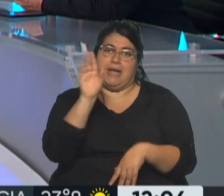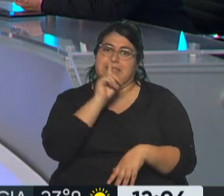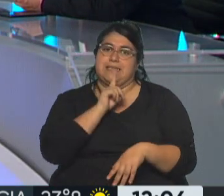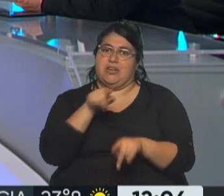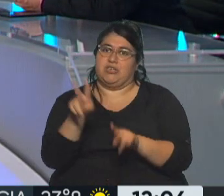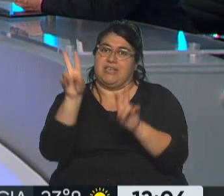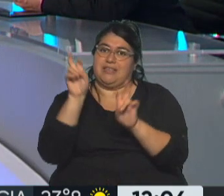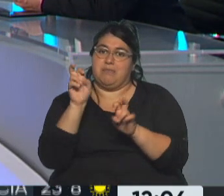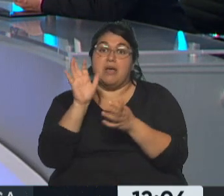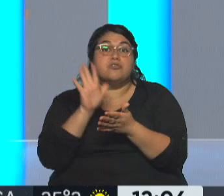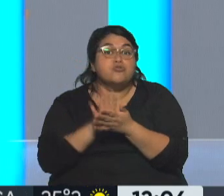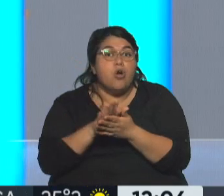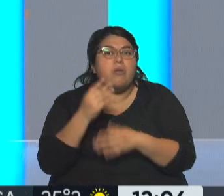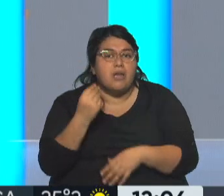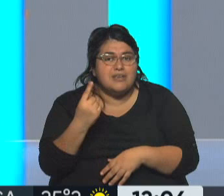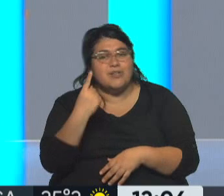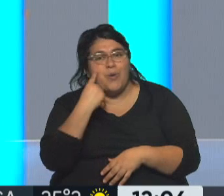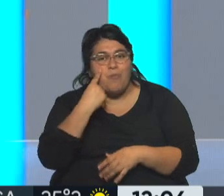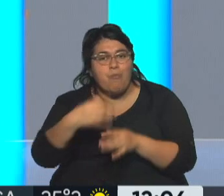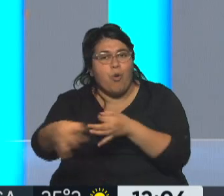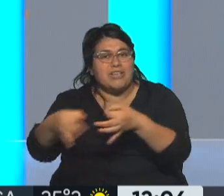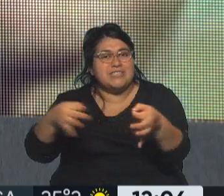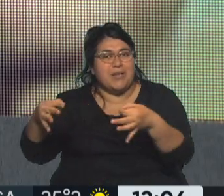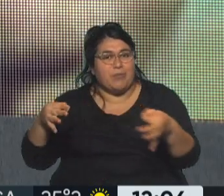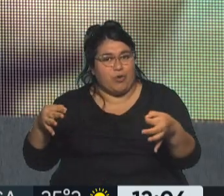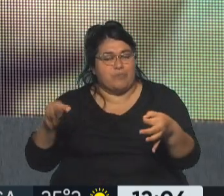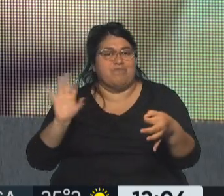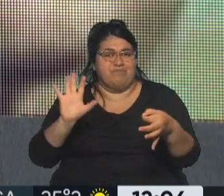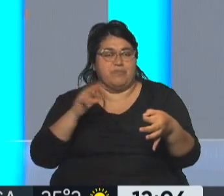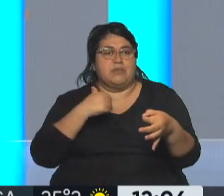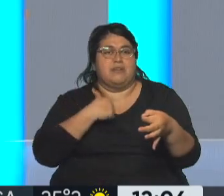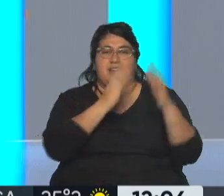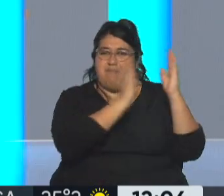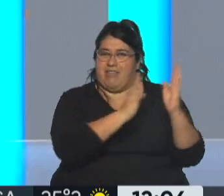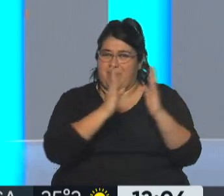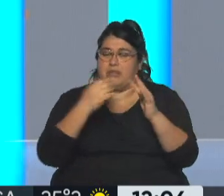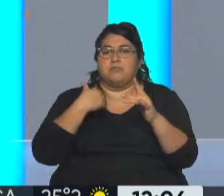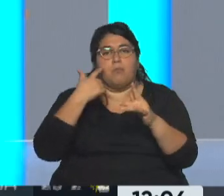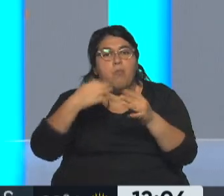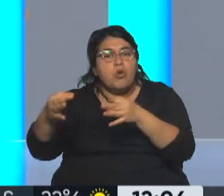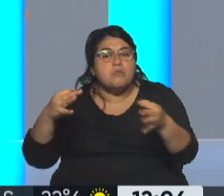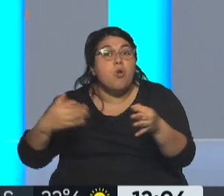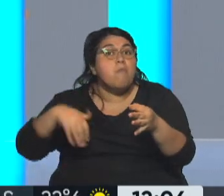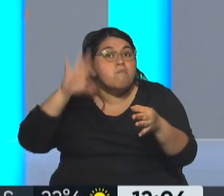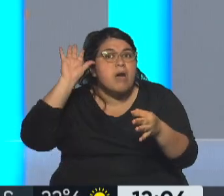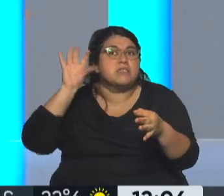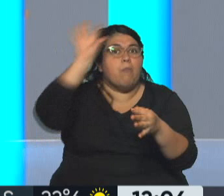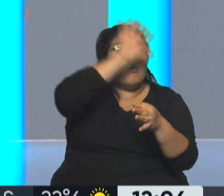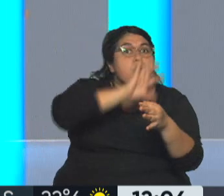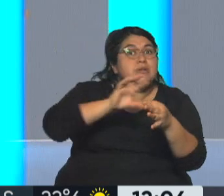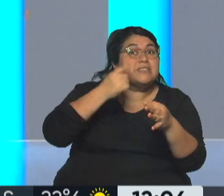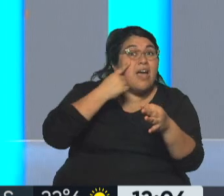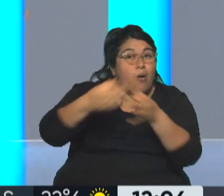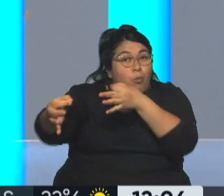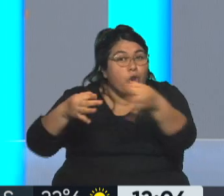que es el tema de los municipios claro trabajamos un escalón vamos a los municipios en general los municipios sobre todo en el interior del país son